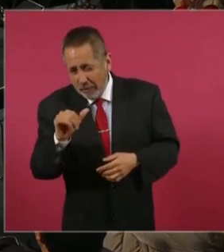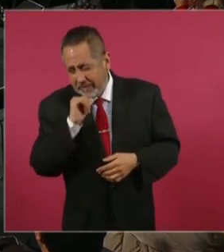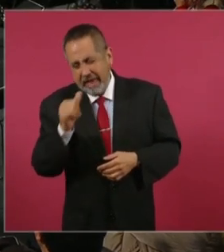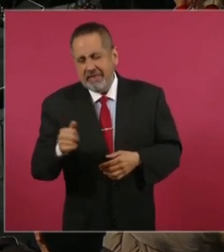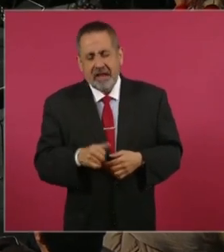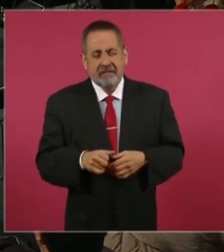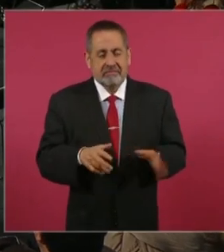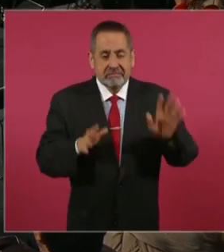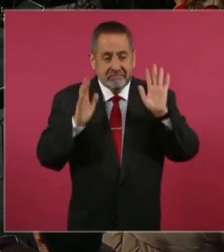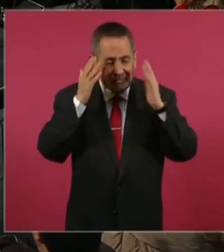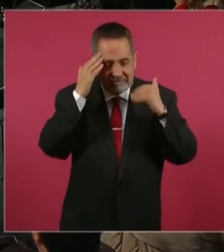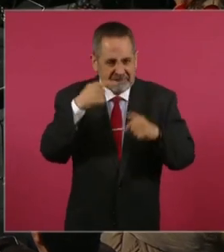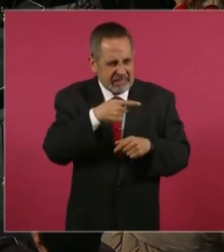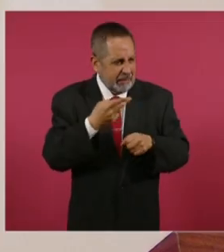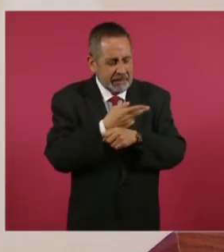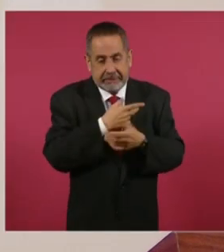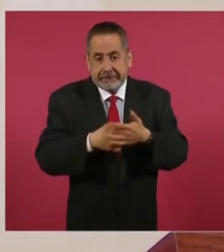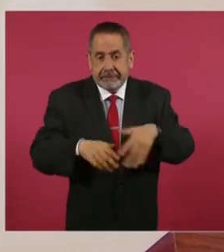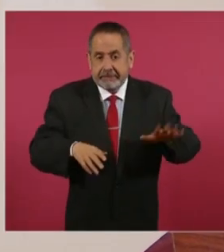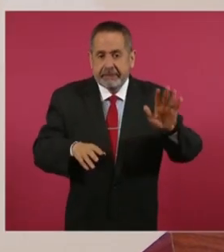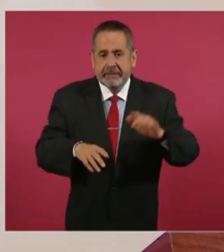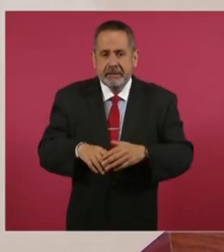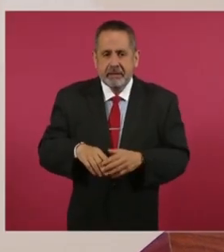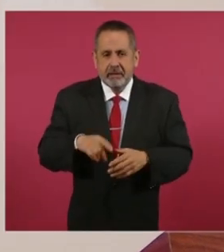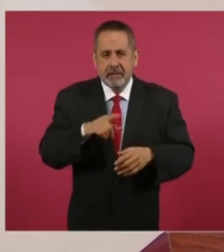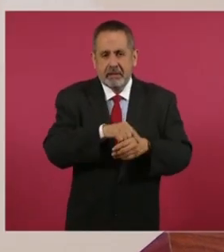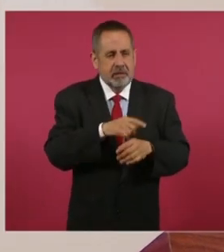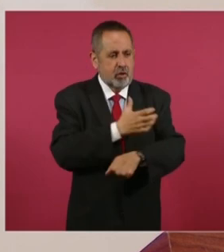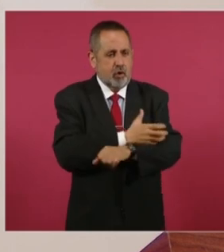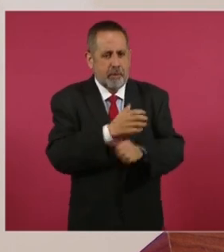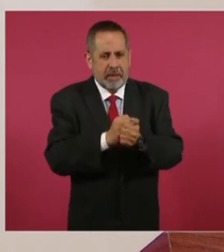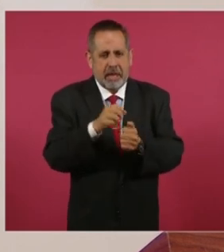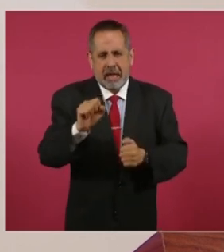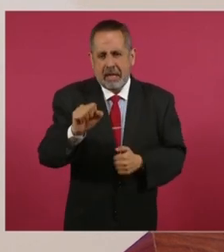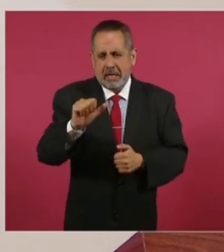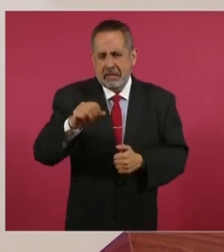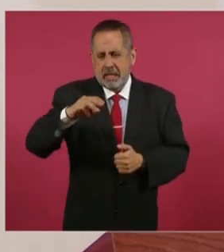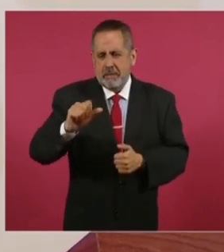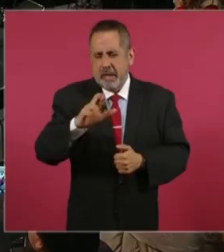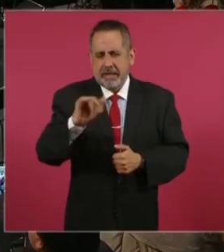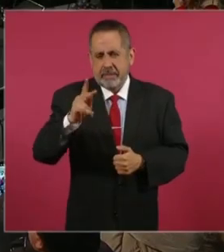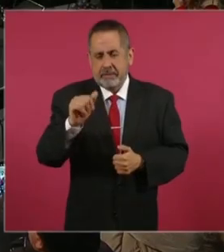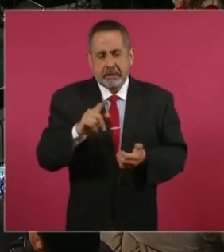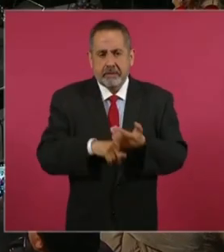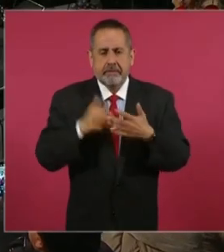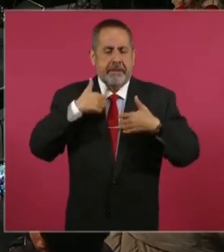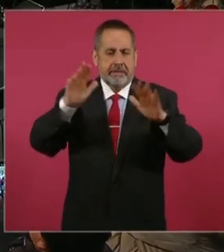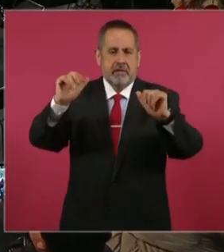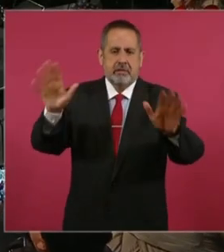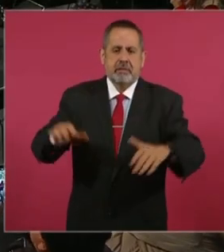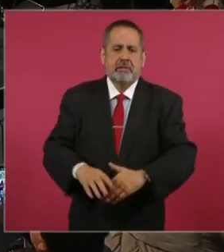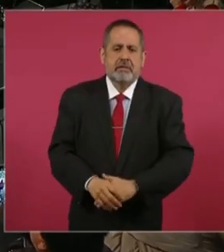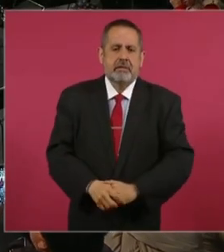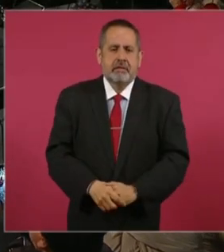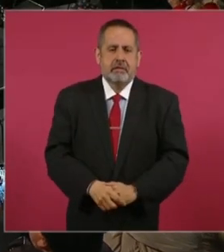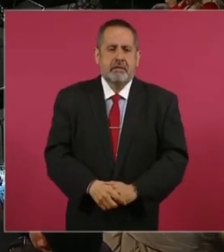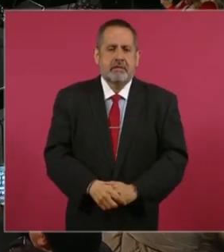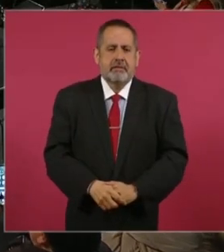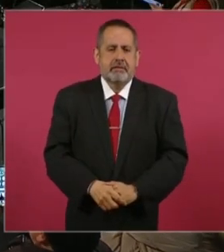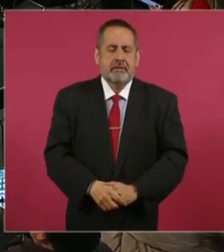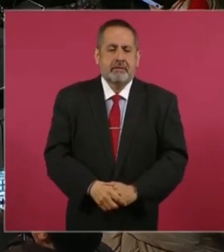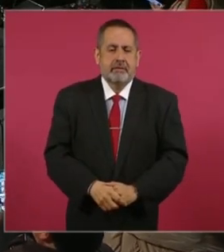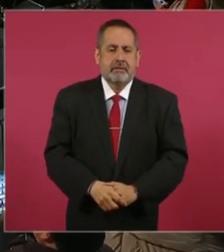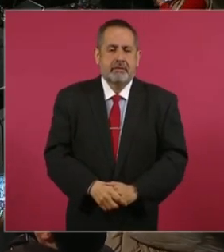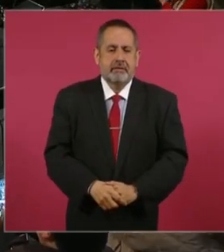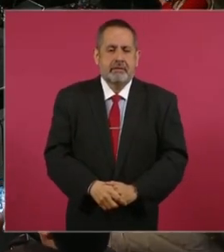si por eso yo no sé ahora qué le pasó al camarada Samarripa bueno adiós gracias gracias gracias